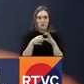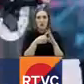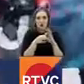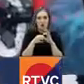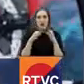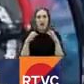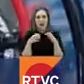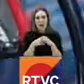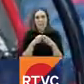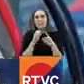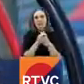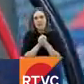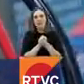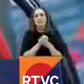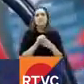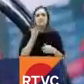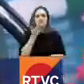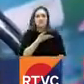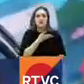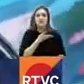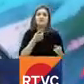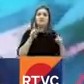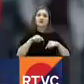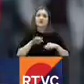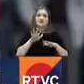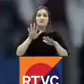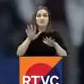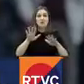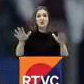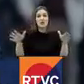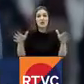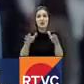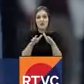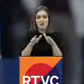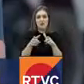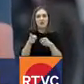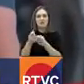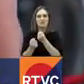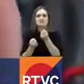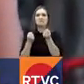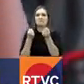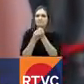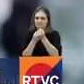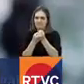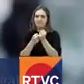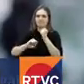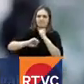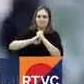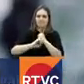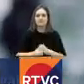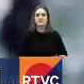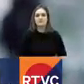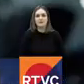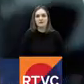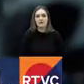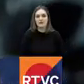con mi mamá. Y también está su equipo, que no bajó los brazos para ser parte de su proceso de recuperación.